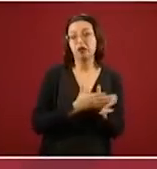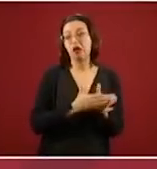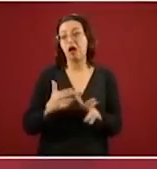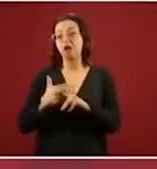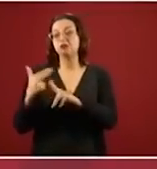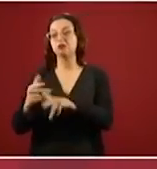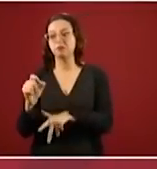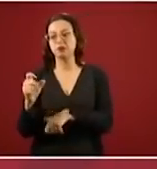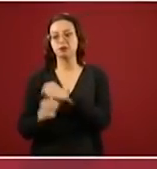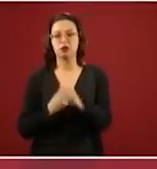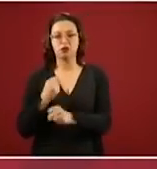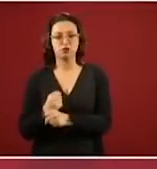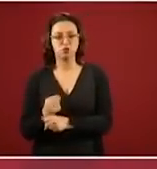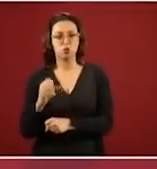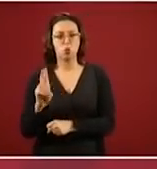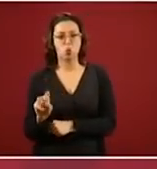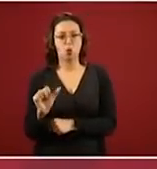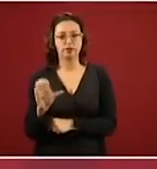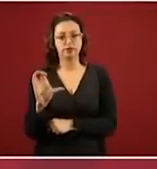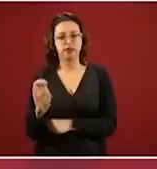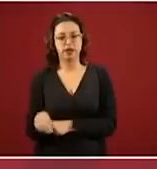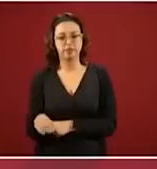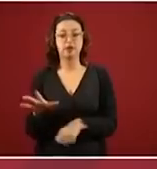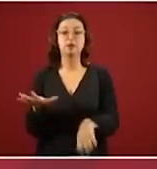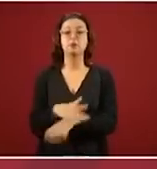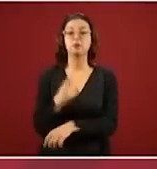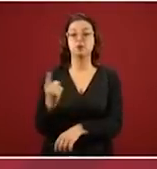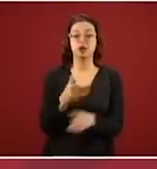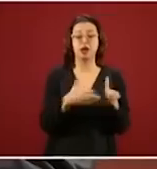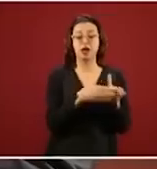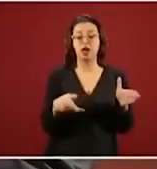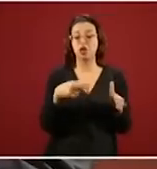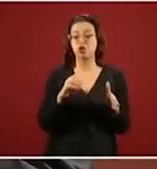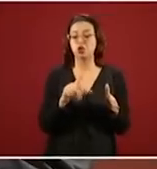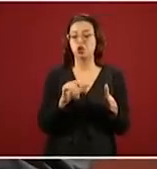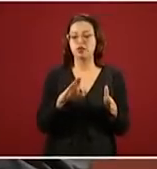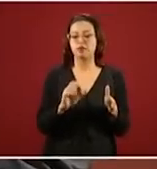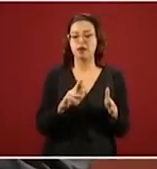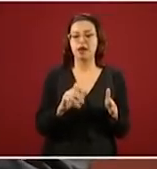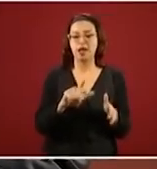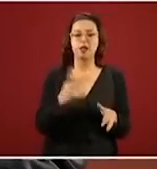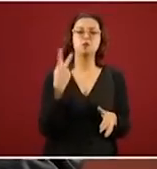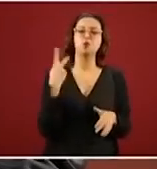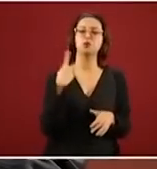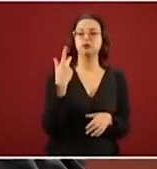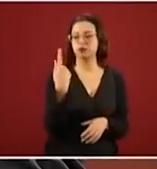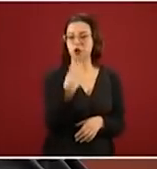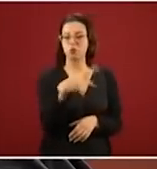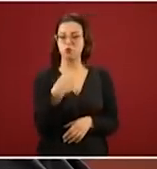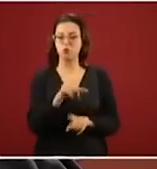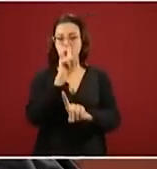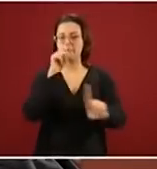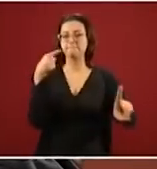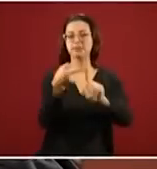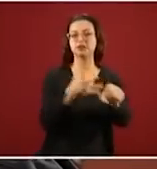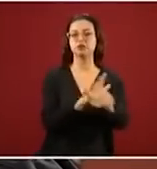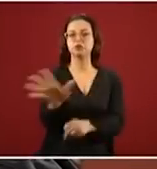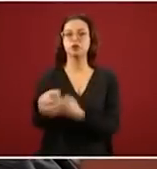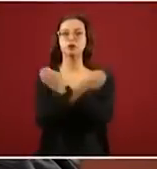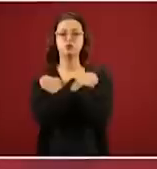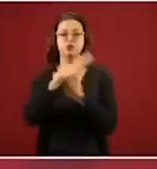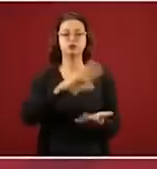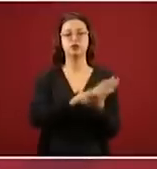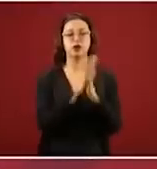está orientada a dejar al mercado la educación a privatizar la educación